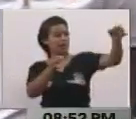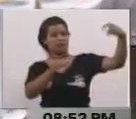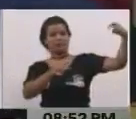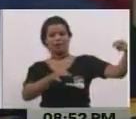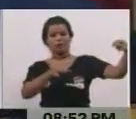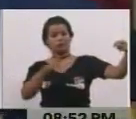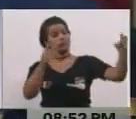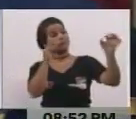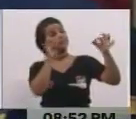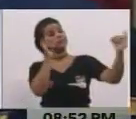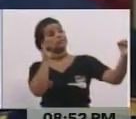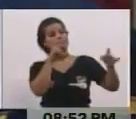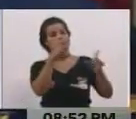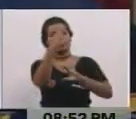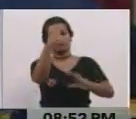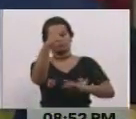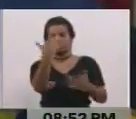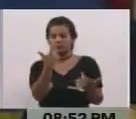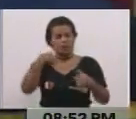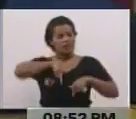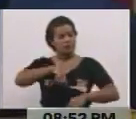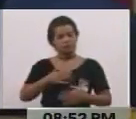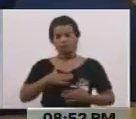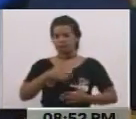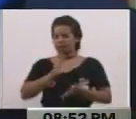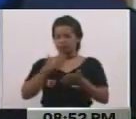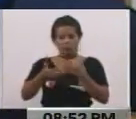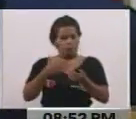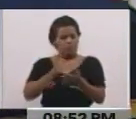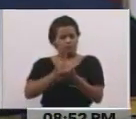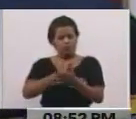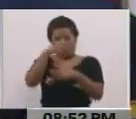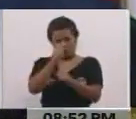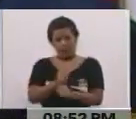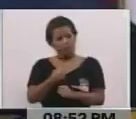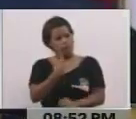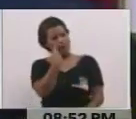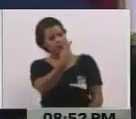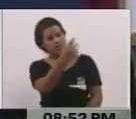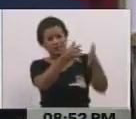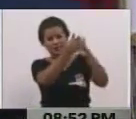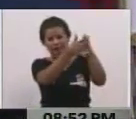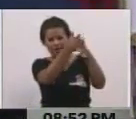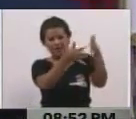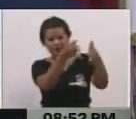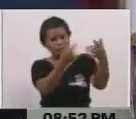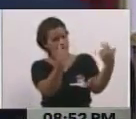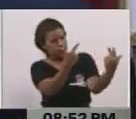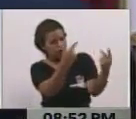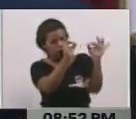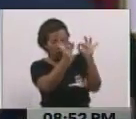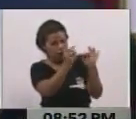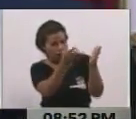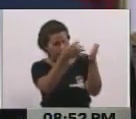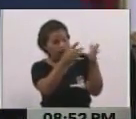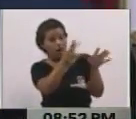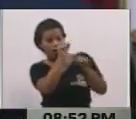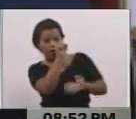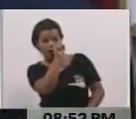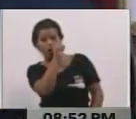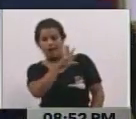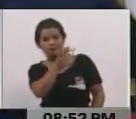buena confianza y bueno, me entendía bien con él, sabía las señas, lo que me hacía. Y ya sabía que todo iba bien, pues al